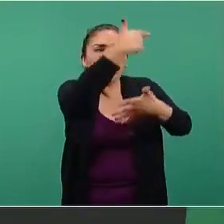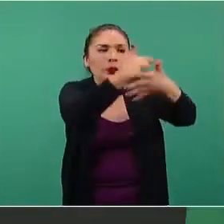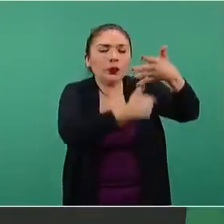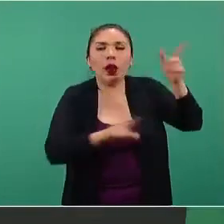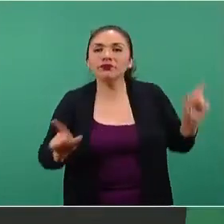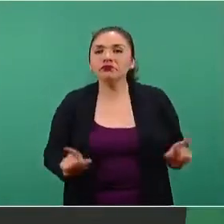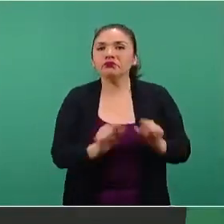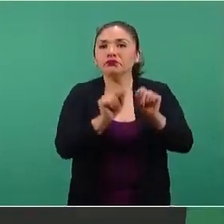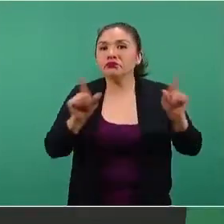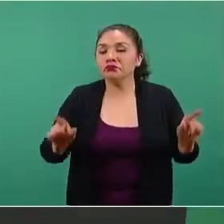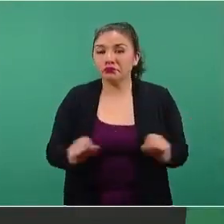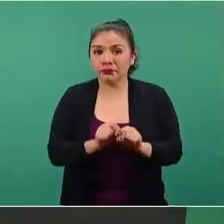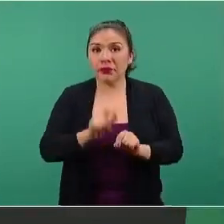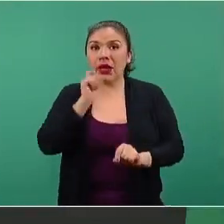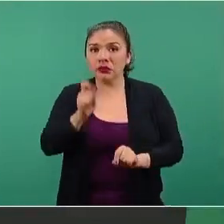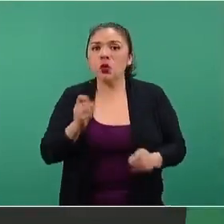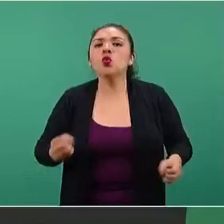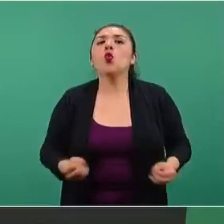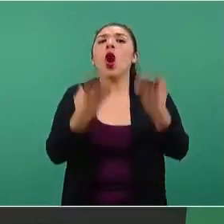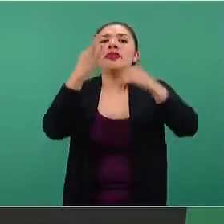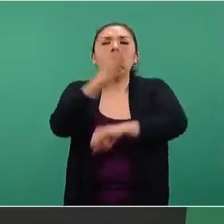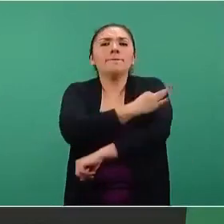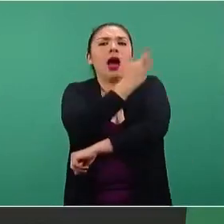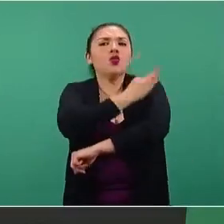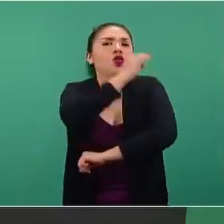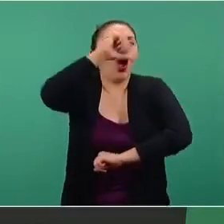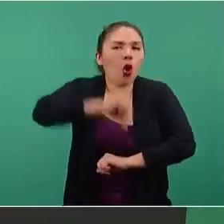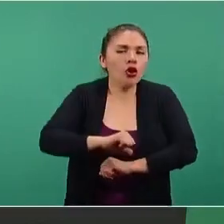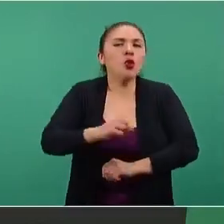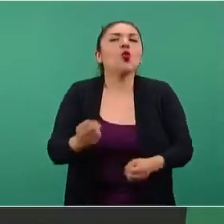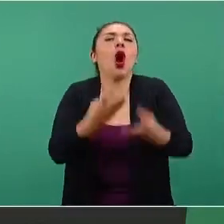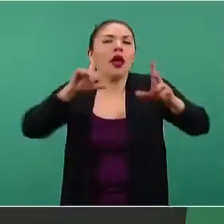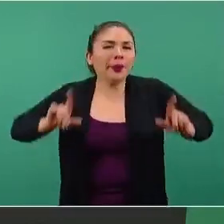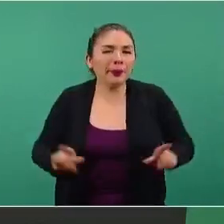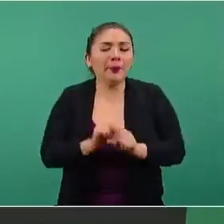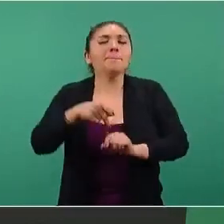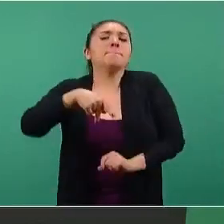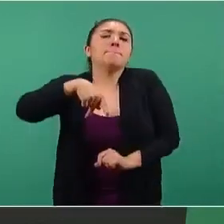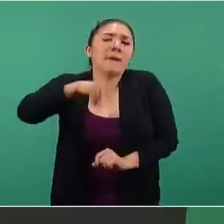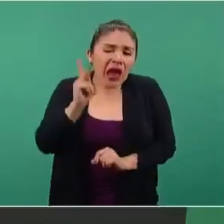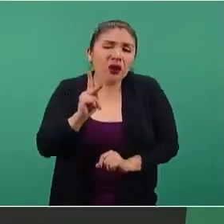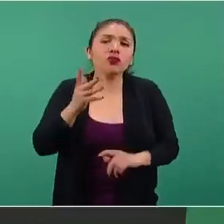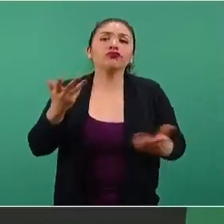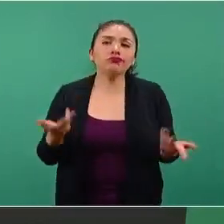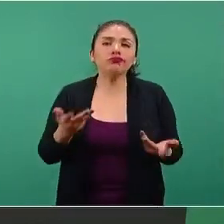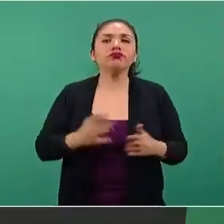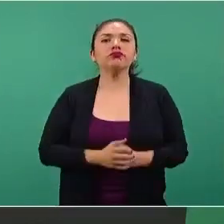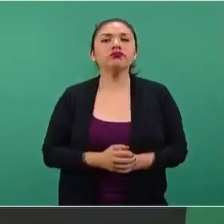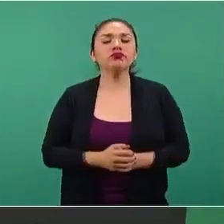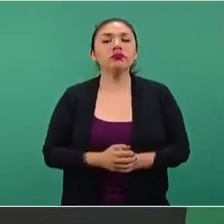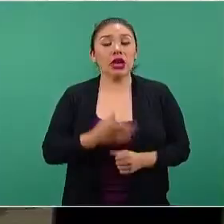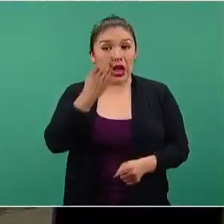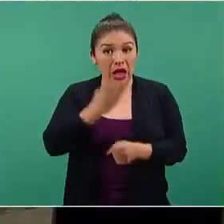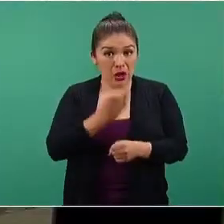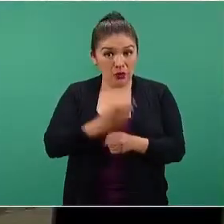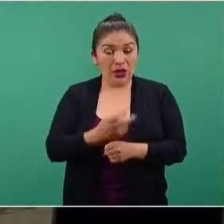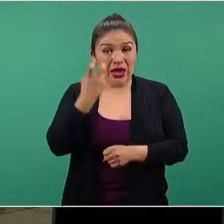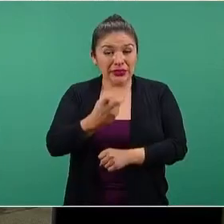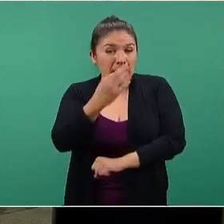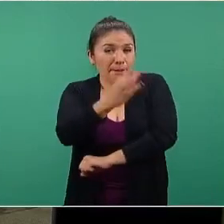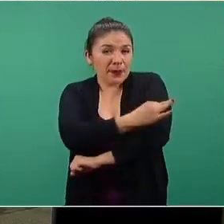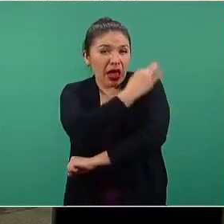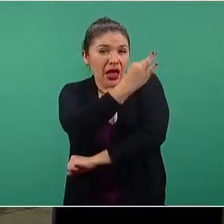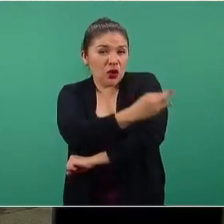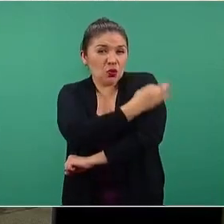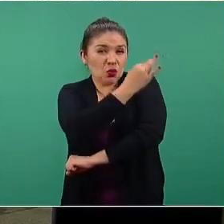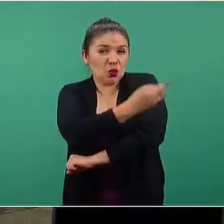dosis. Se aplicaron tantas dosis, pero dado que estamos aplicando estas